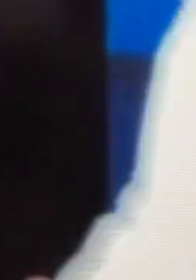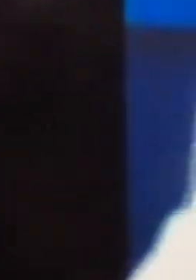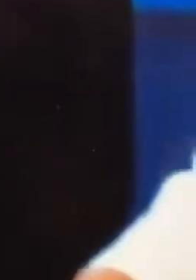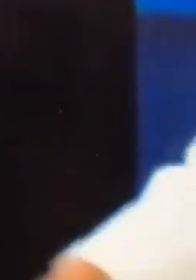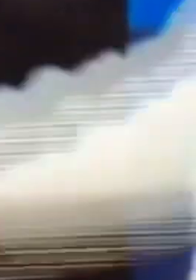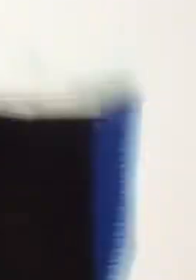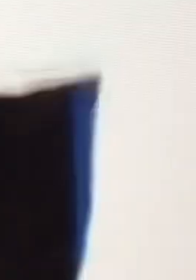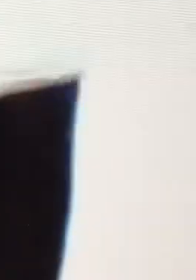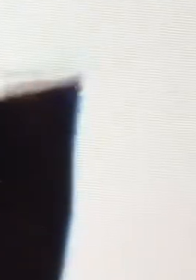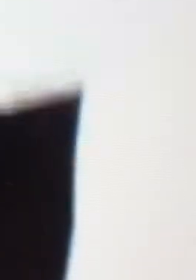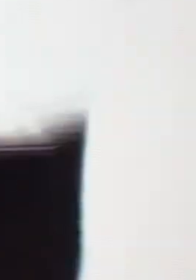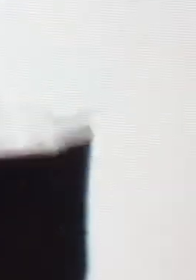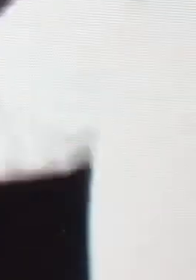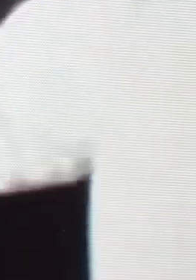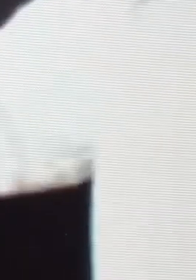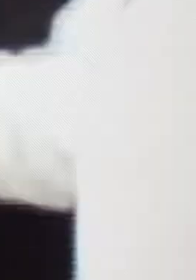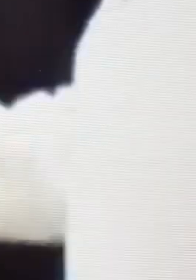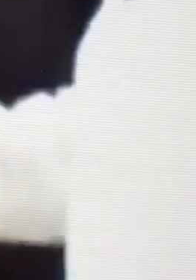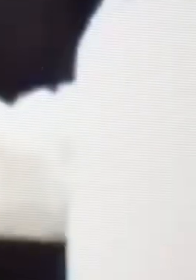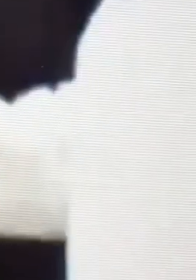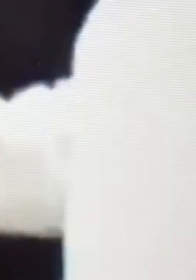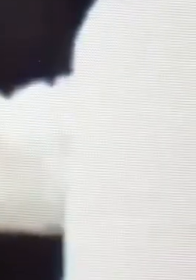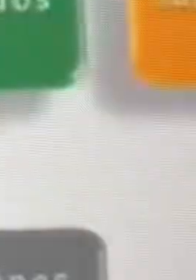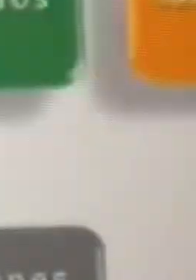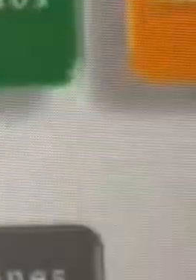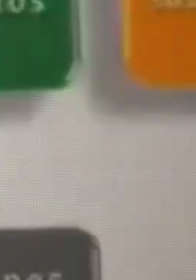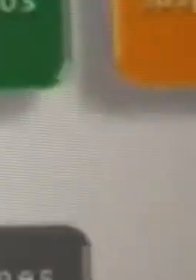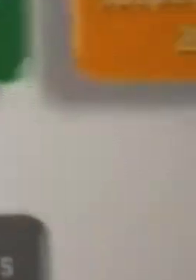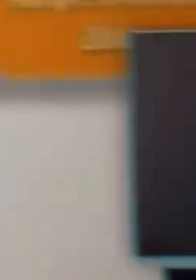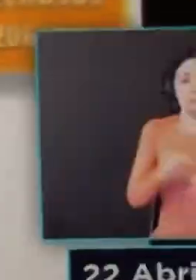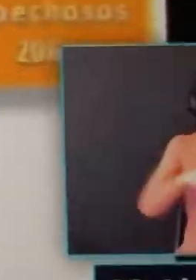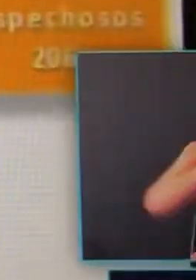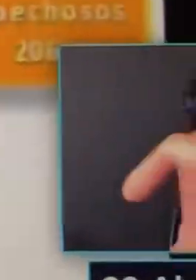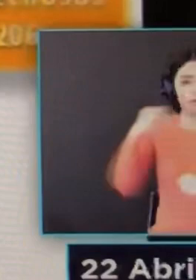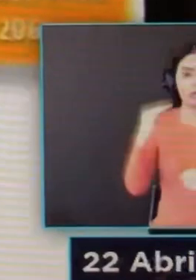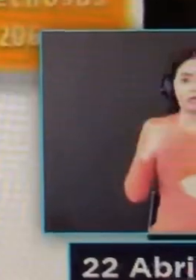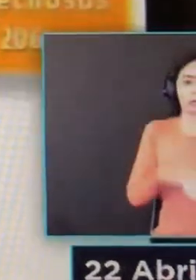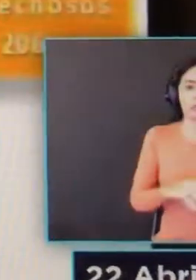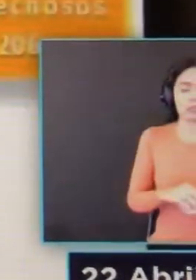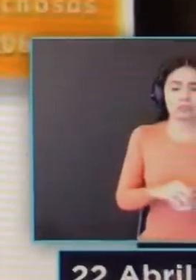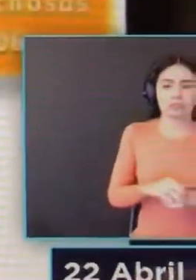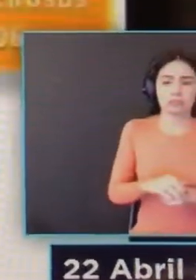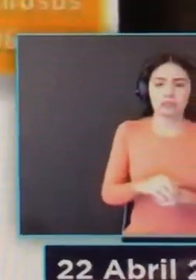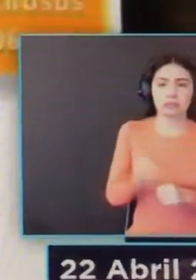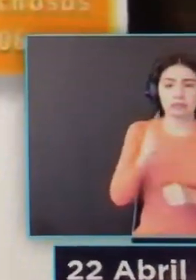25 casos, aquí lo pueden ustedes ver, y vamos a estar viendo este tipo